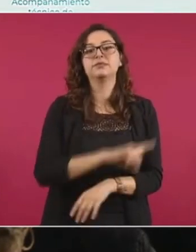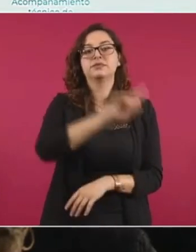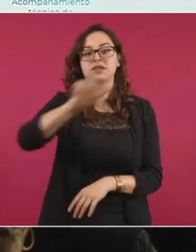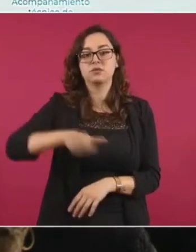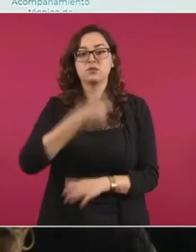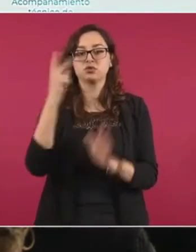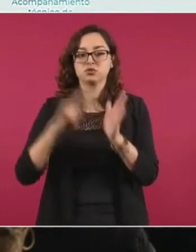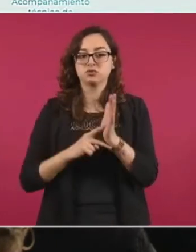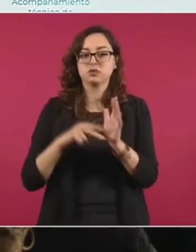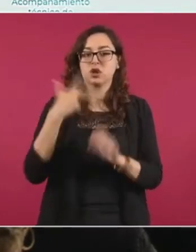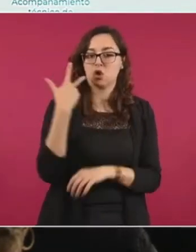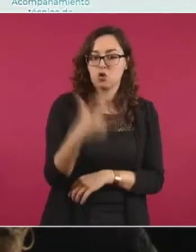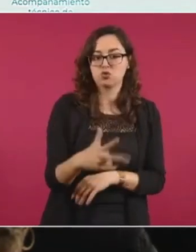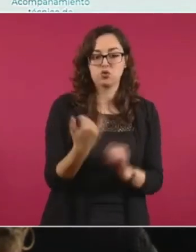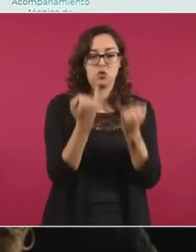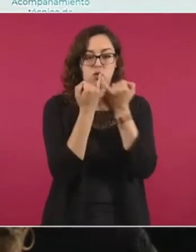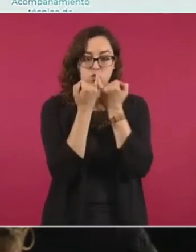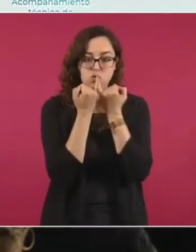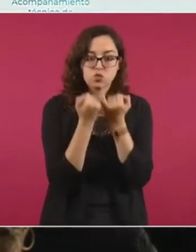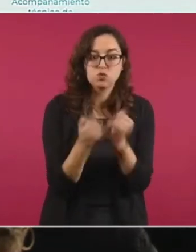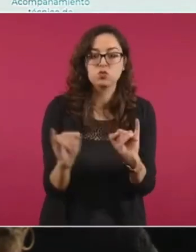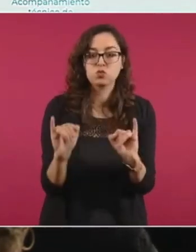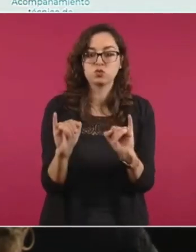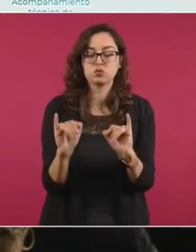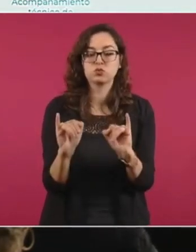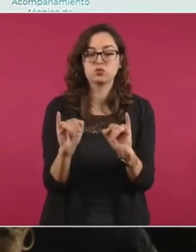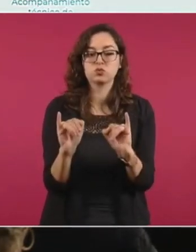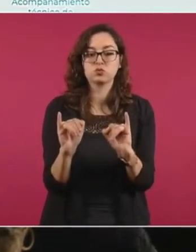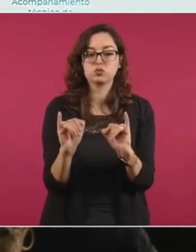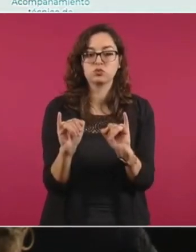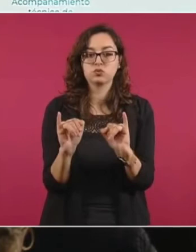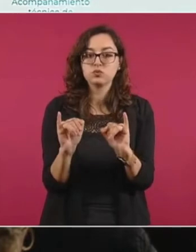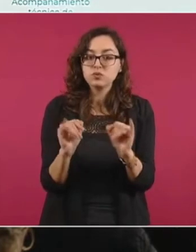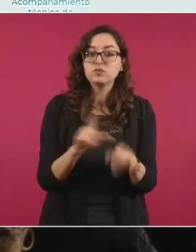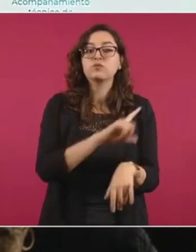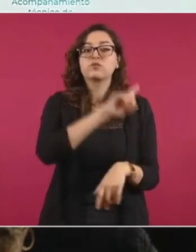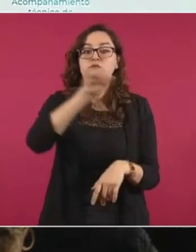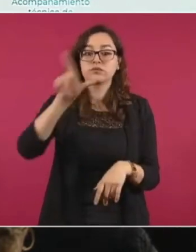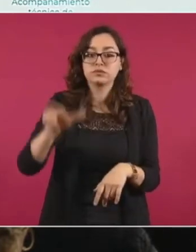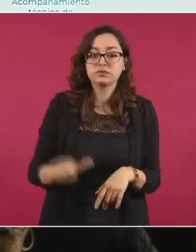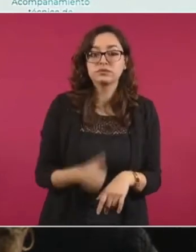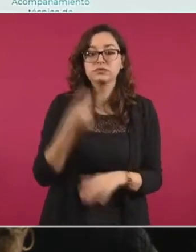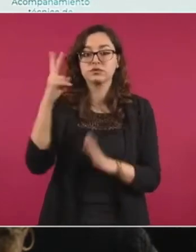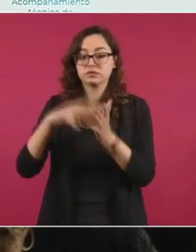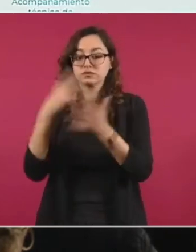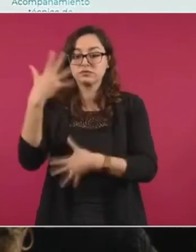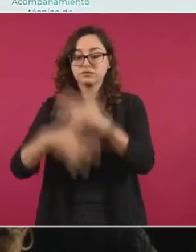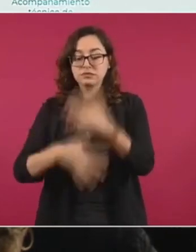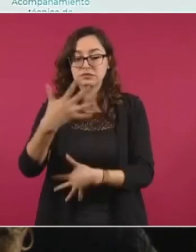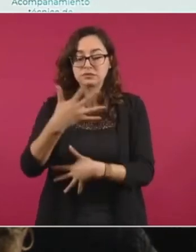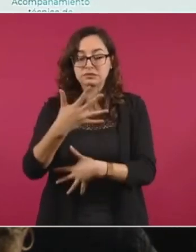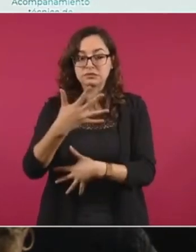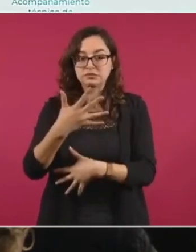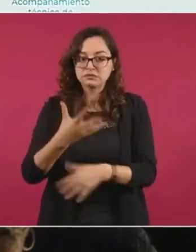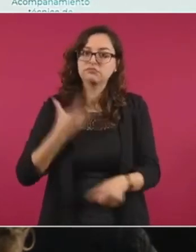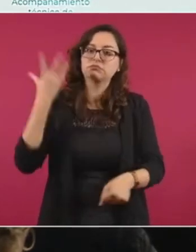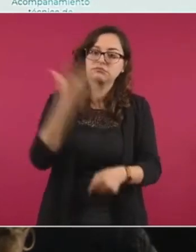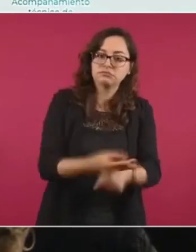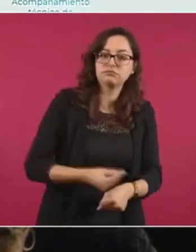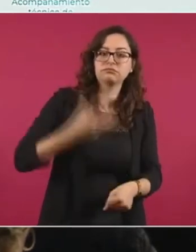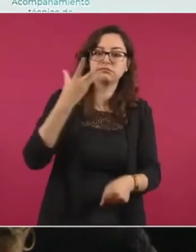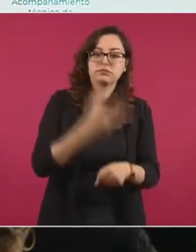2008 y tuvo su primera rehabilitación en el 2015, con un costo